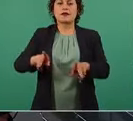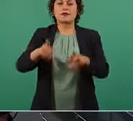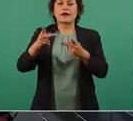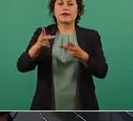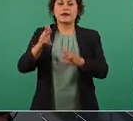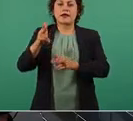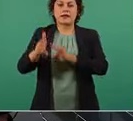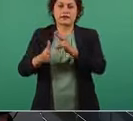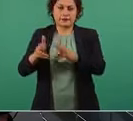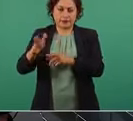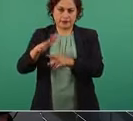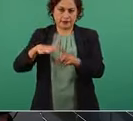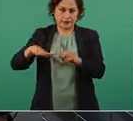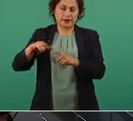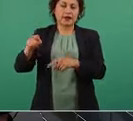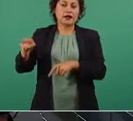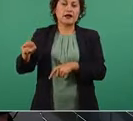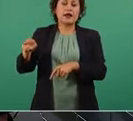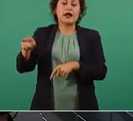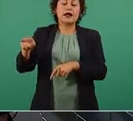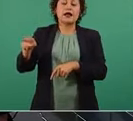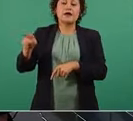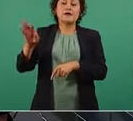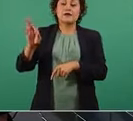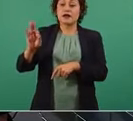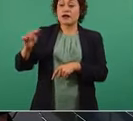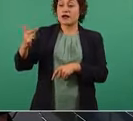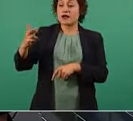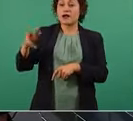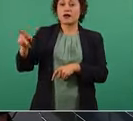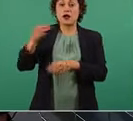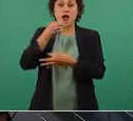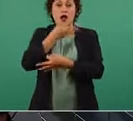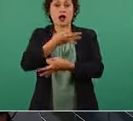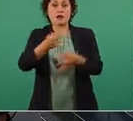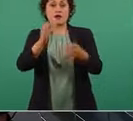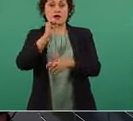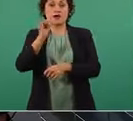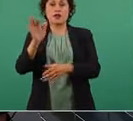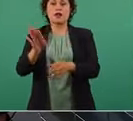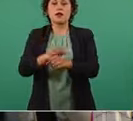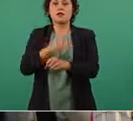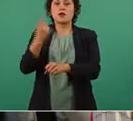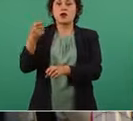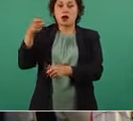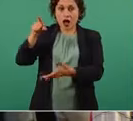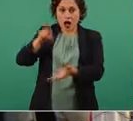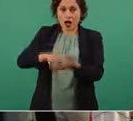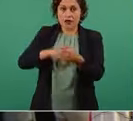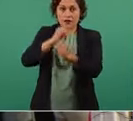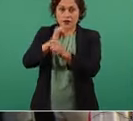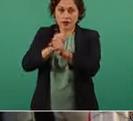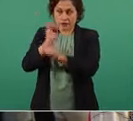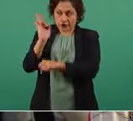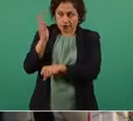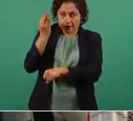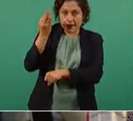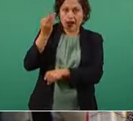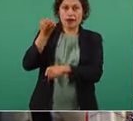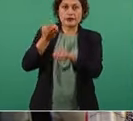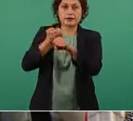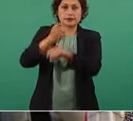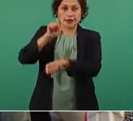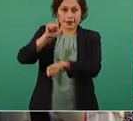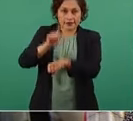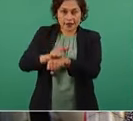General de la República no se ha pronunciado, a pesar de que hay recursos federales y locales involucrados con múltiples irregularidades.